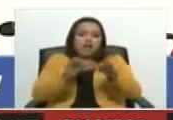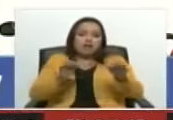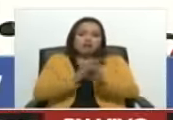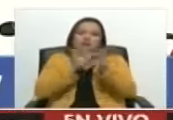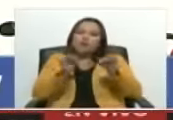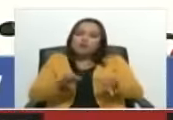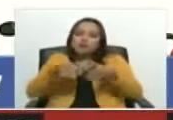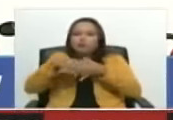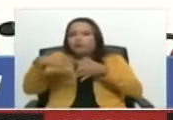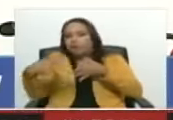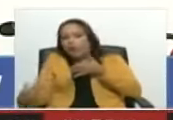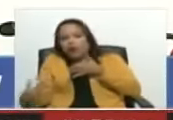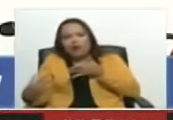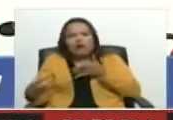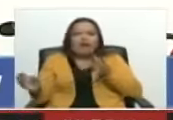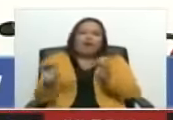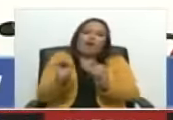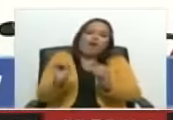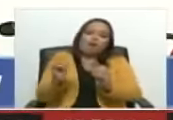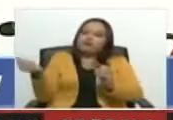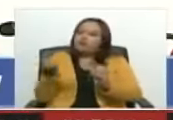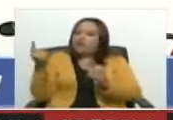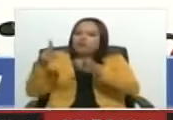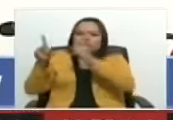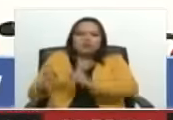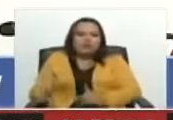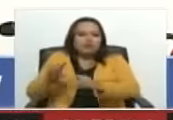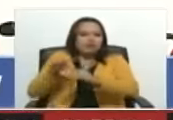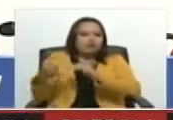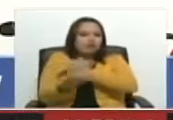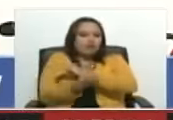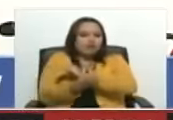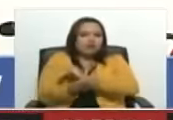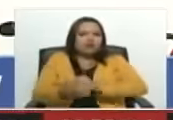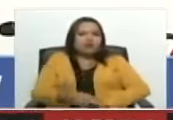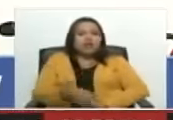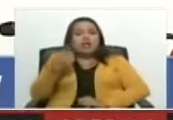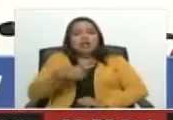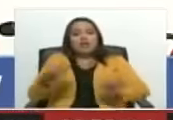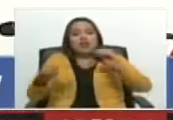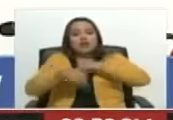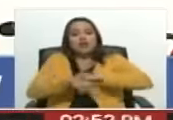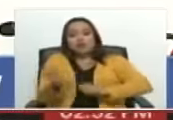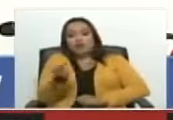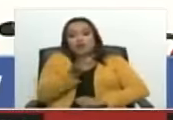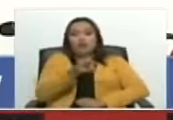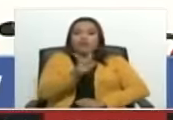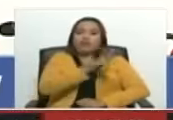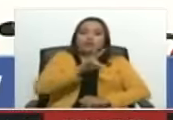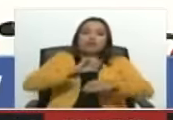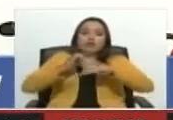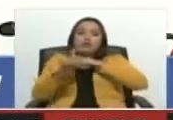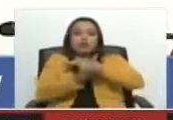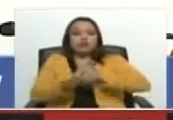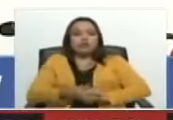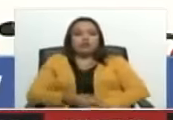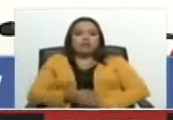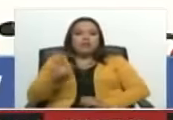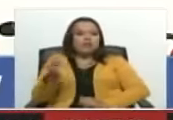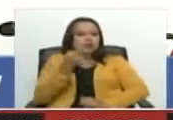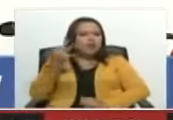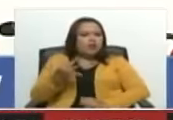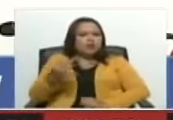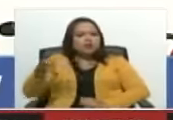de manera unilateral, de estar consensuada y participar ambos países. Tercero, ¿está usted de acuerdo con la